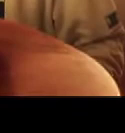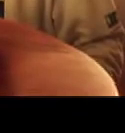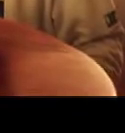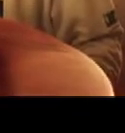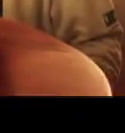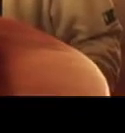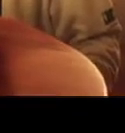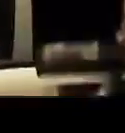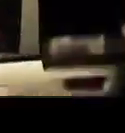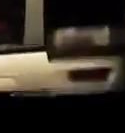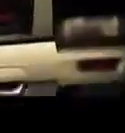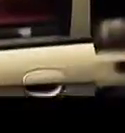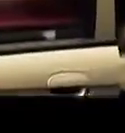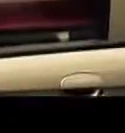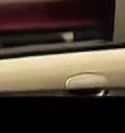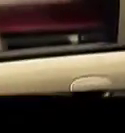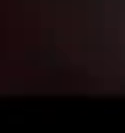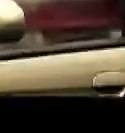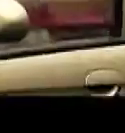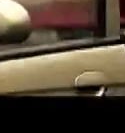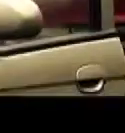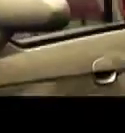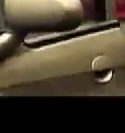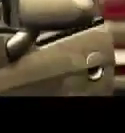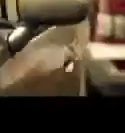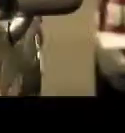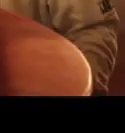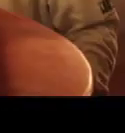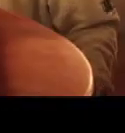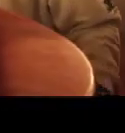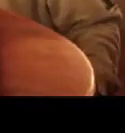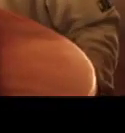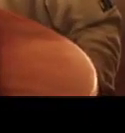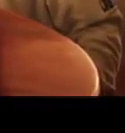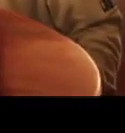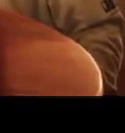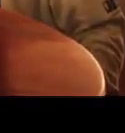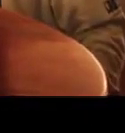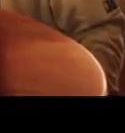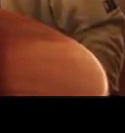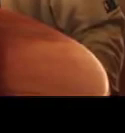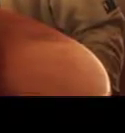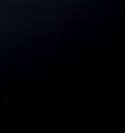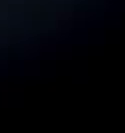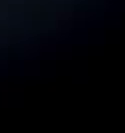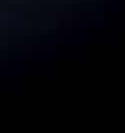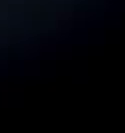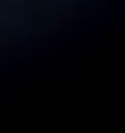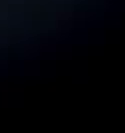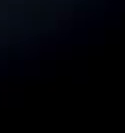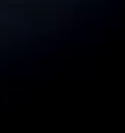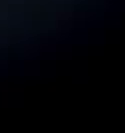Vámonos, no nos quedemos aquí. O sea, ya he desperdiciado 28 años de su vida. Yo tengo 26. Exacto.